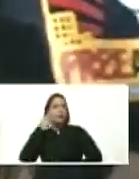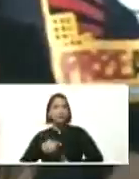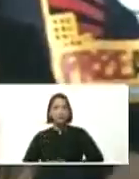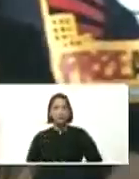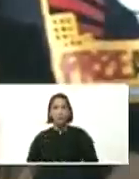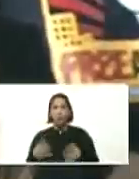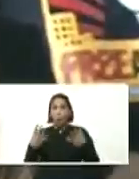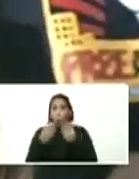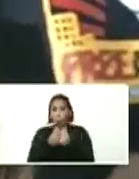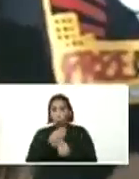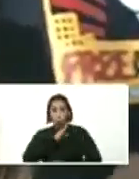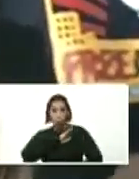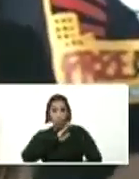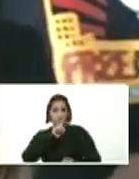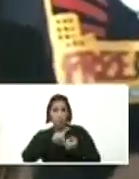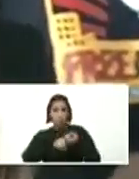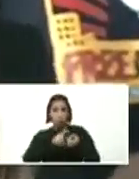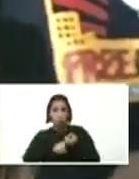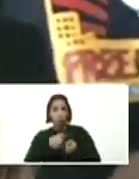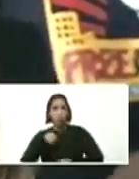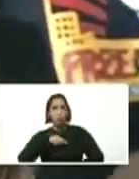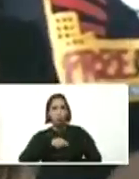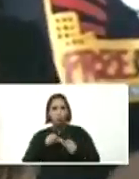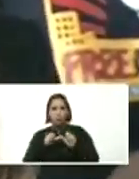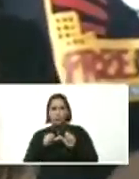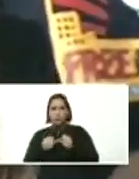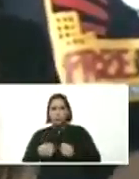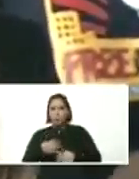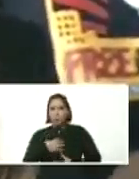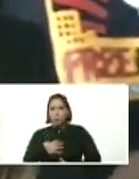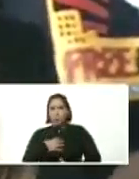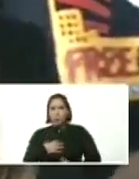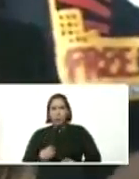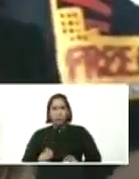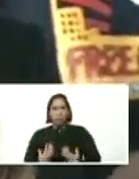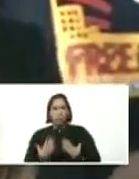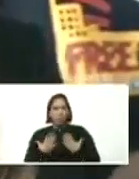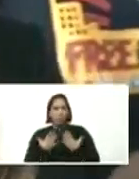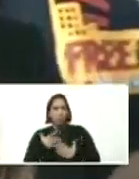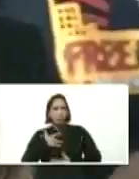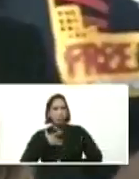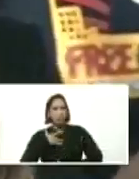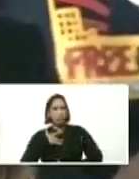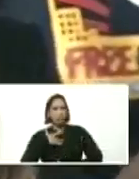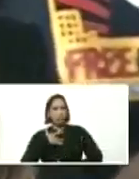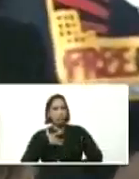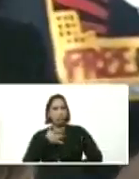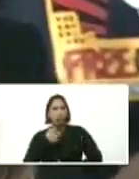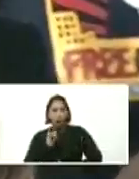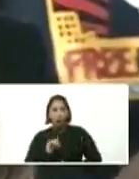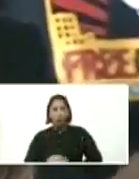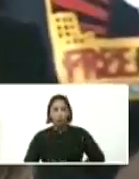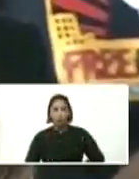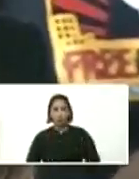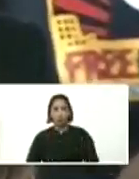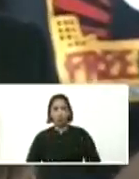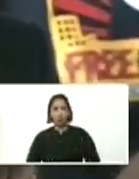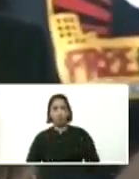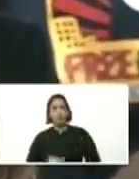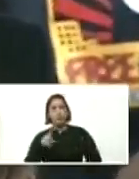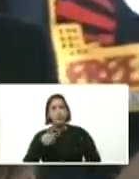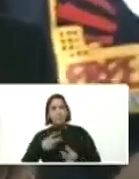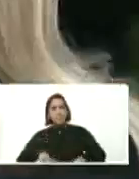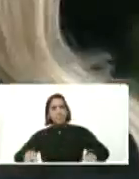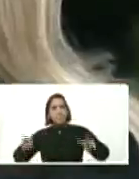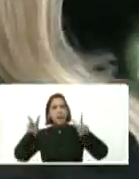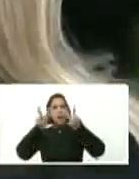junto a Cilia quedamos conmovidos por la sensibilidad, por los valores